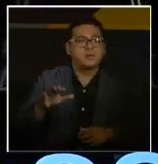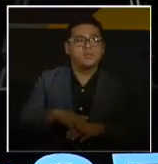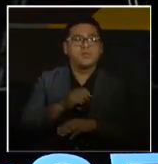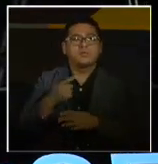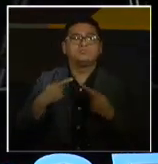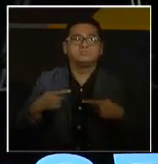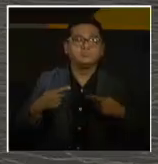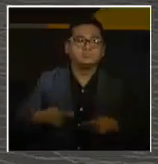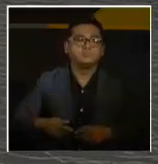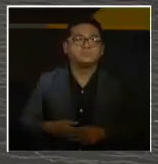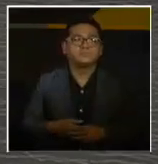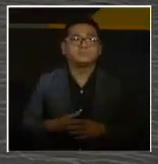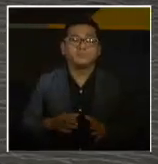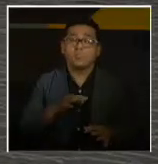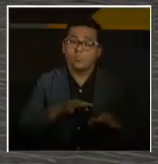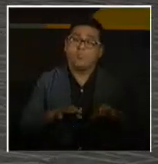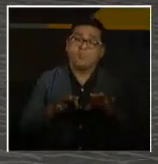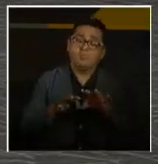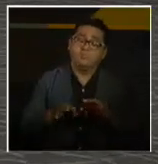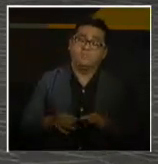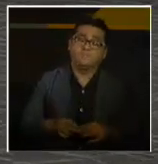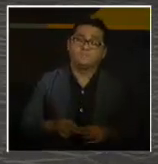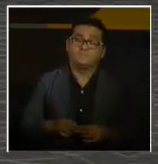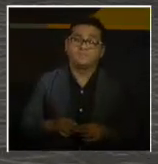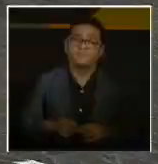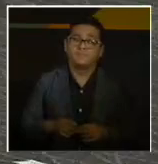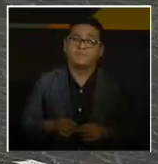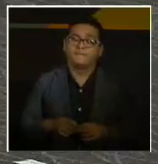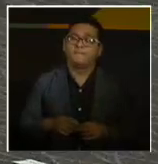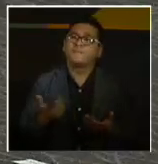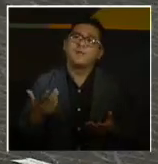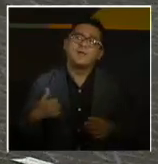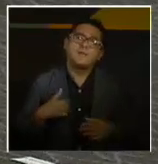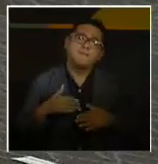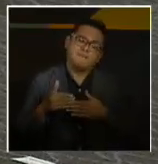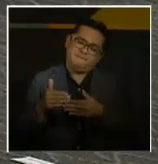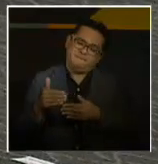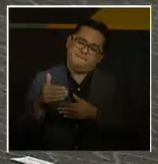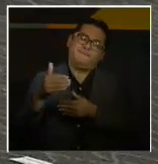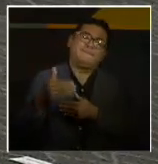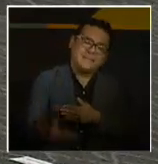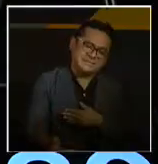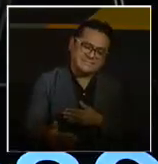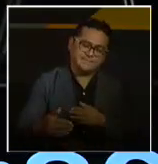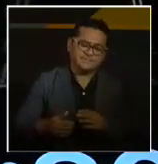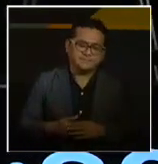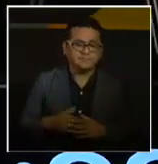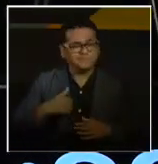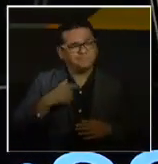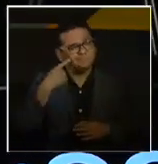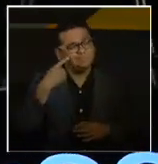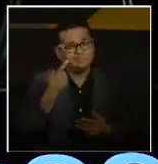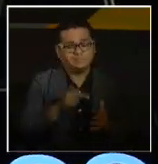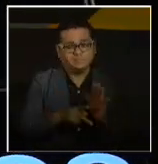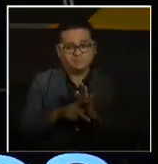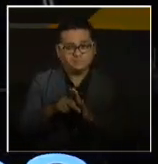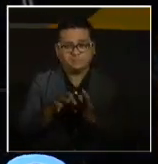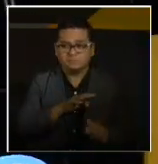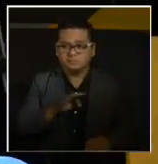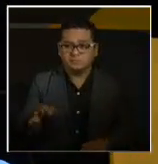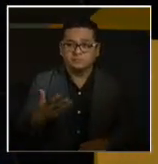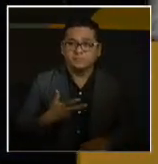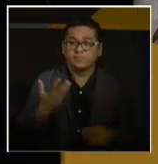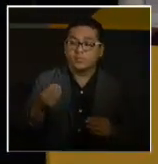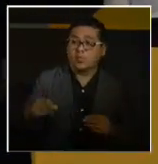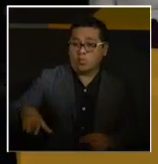los ciudadanos. Es una parte bien importante, pero vamos a ir más allá. Lo que yo estoy proponiendo es